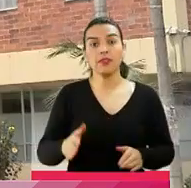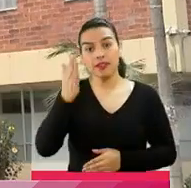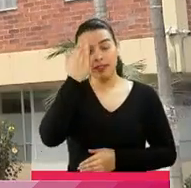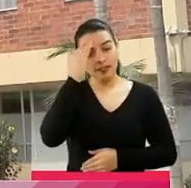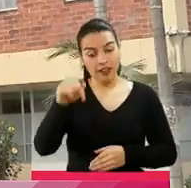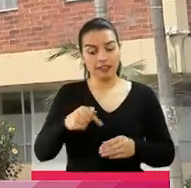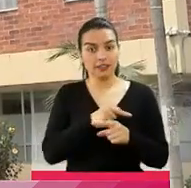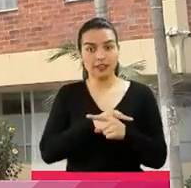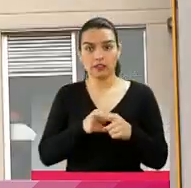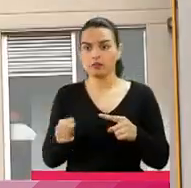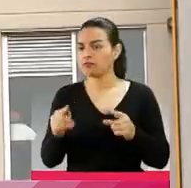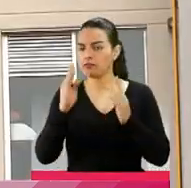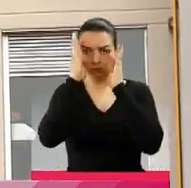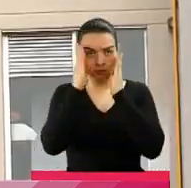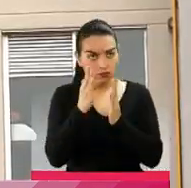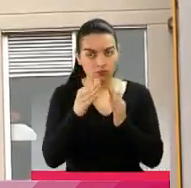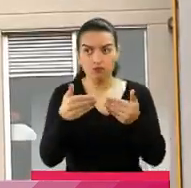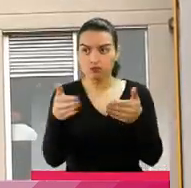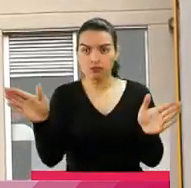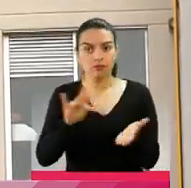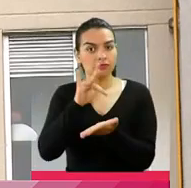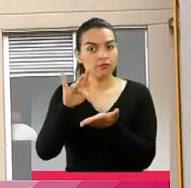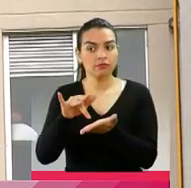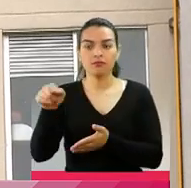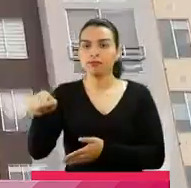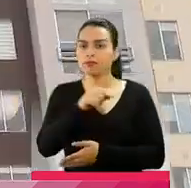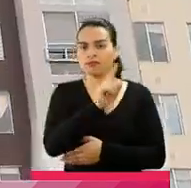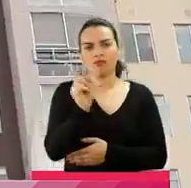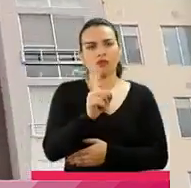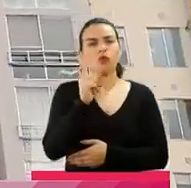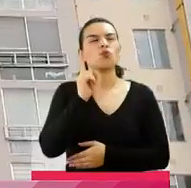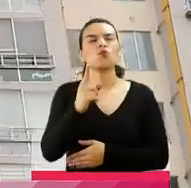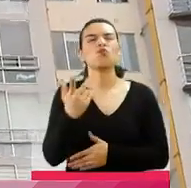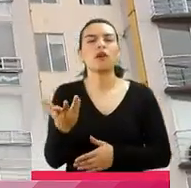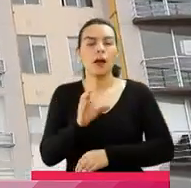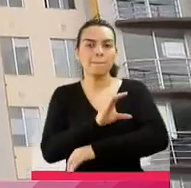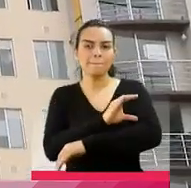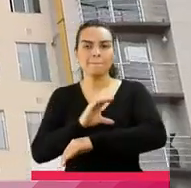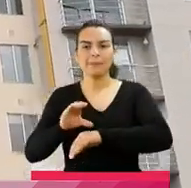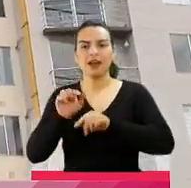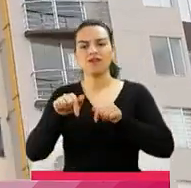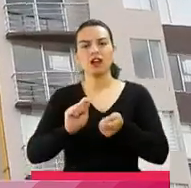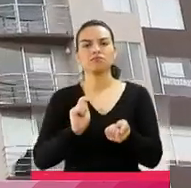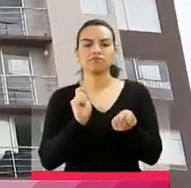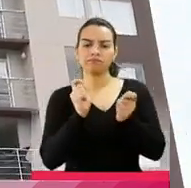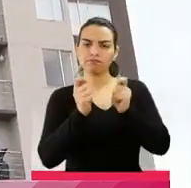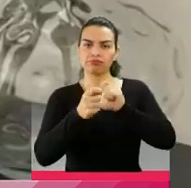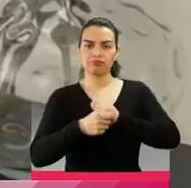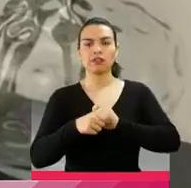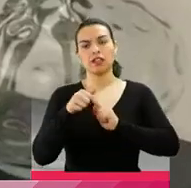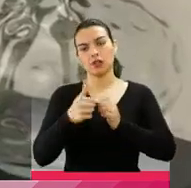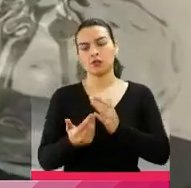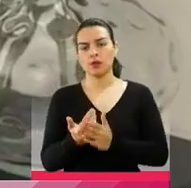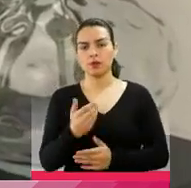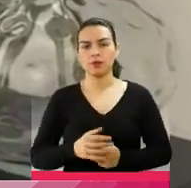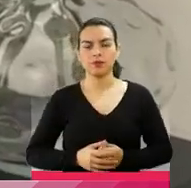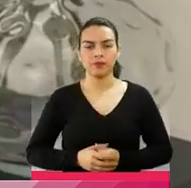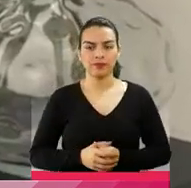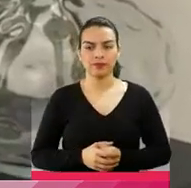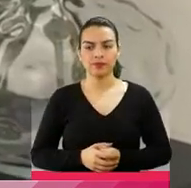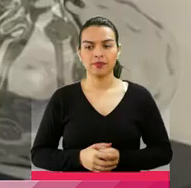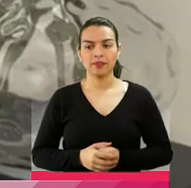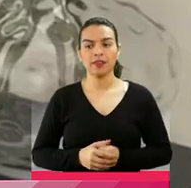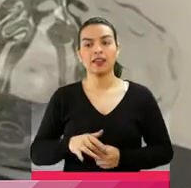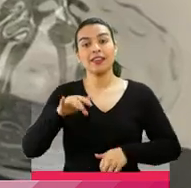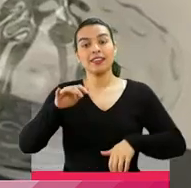habrá atención presencial en los Supercade por el cambio de la plataforma tecnológica de la entidad. La Secretaría Distrital de